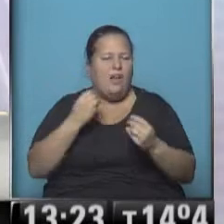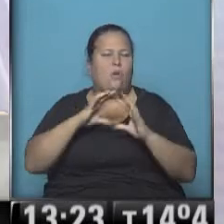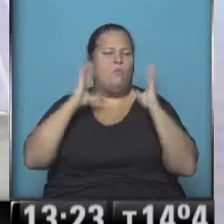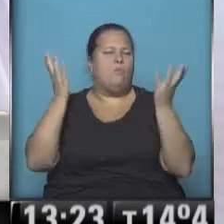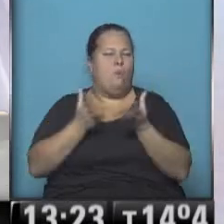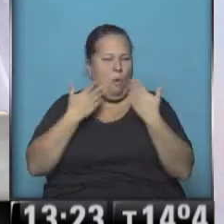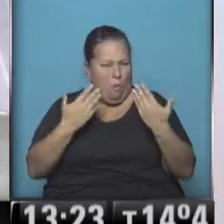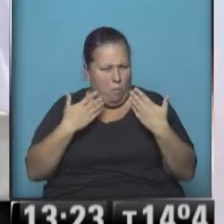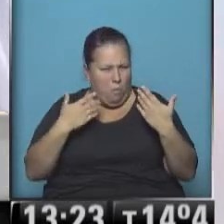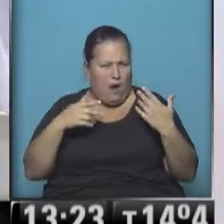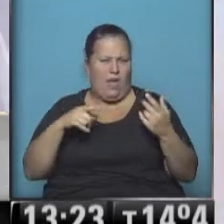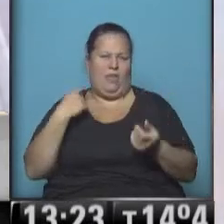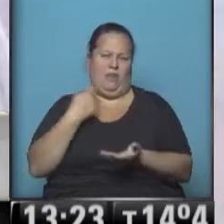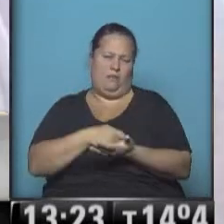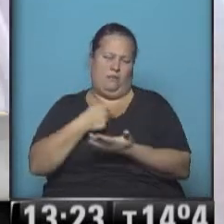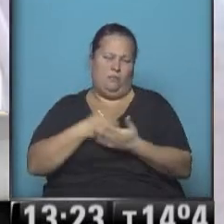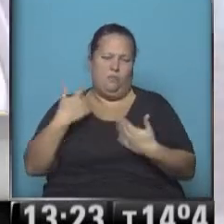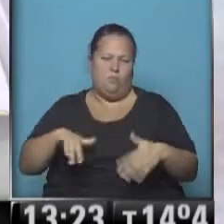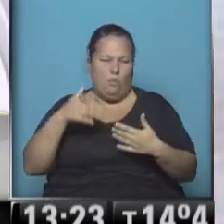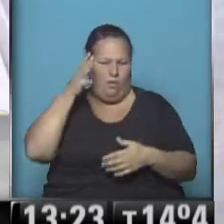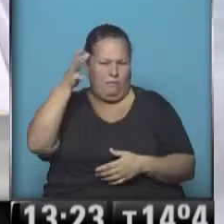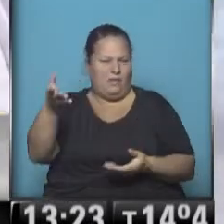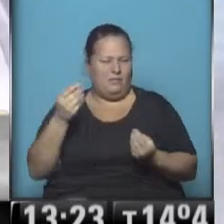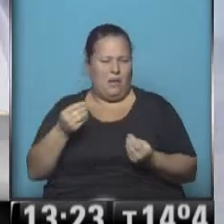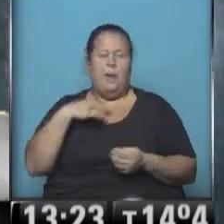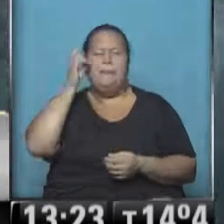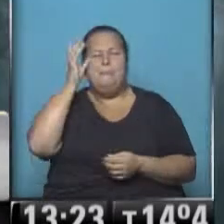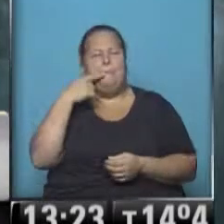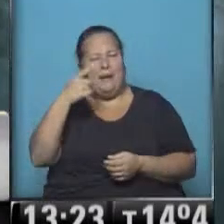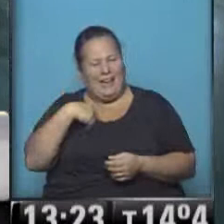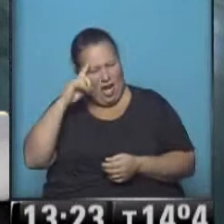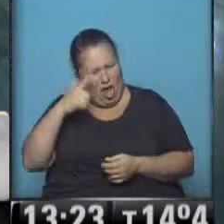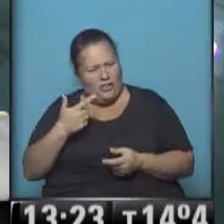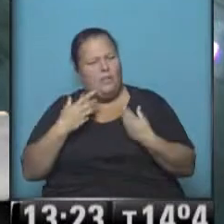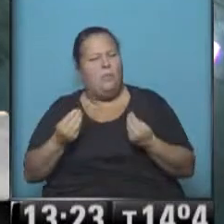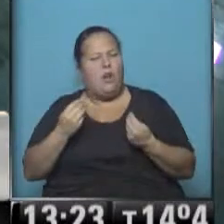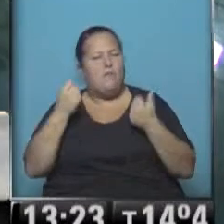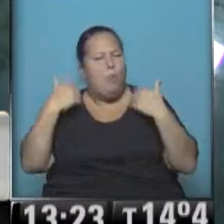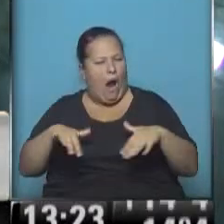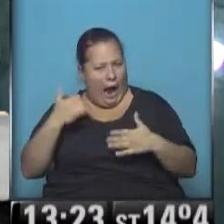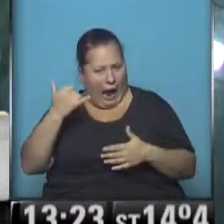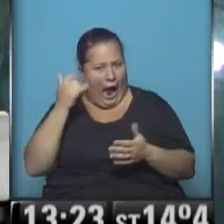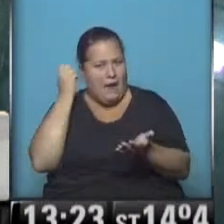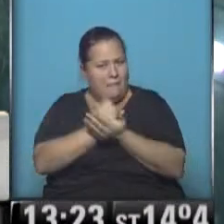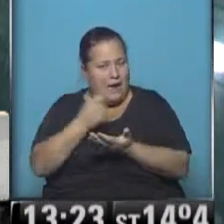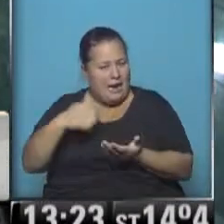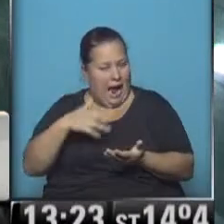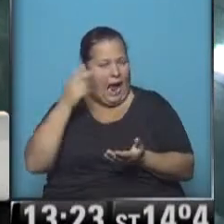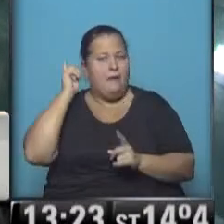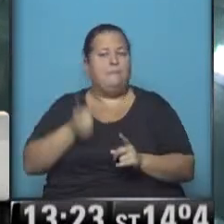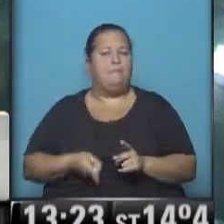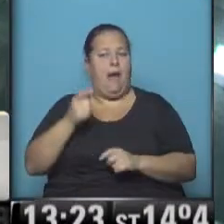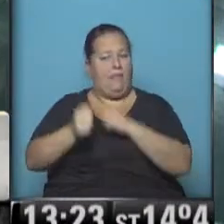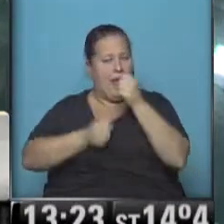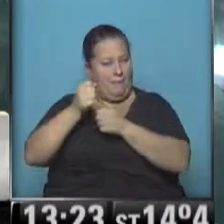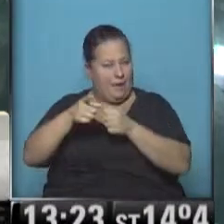mundo que pueda tener semejante costo de una desmesura total perdones por la pregunta ingenua pero por qué es tan caro porque existe una patente cara impuesta por el